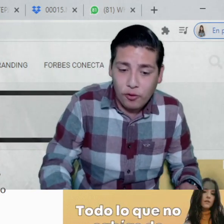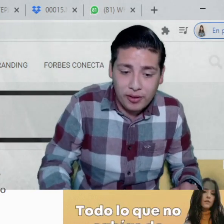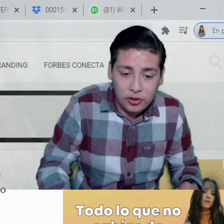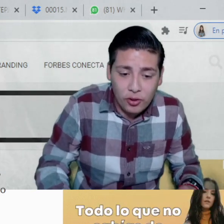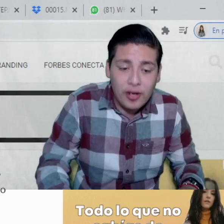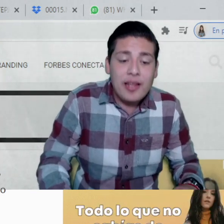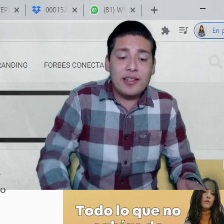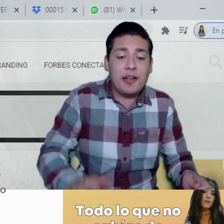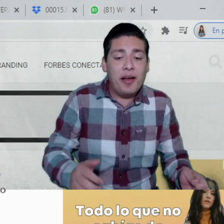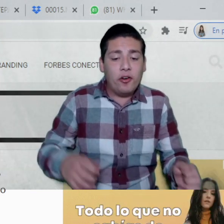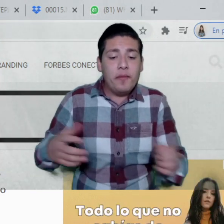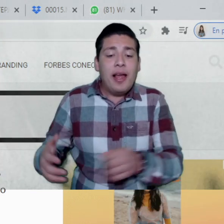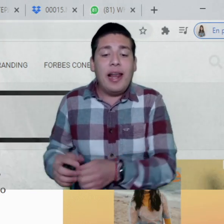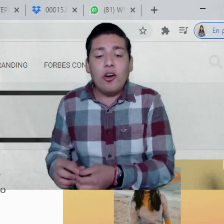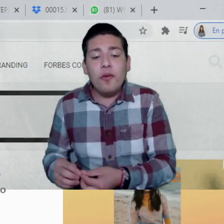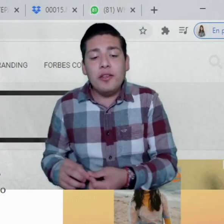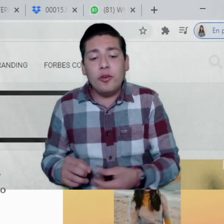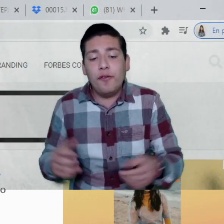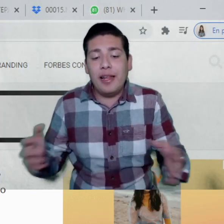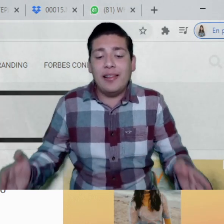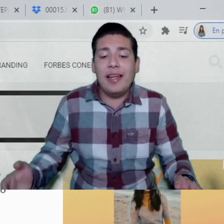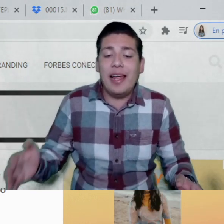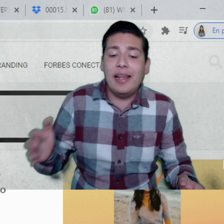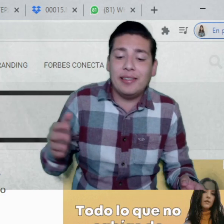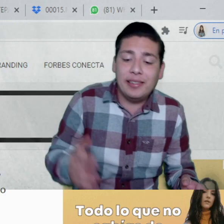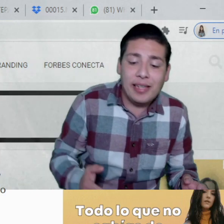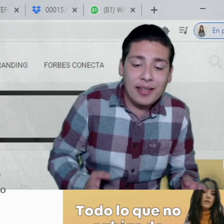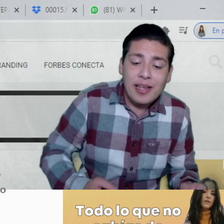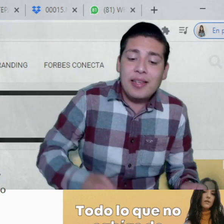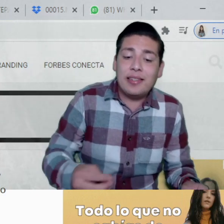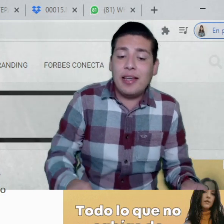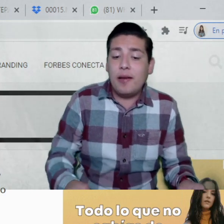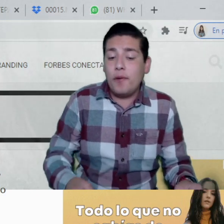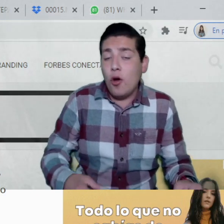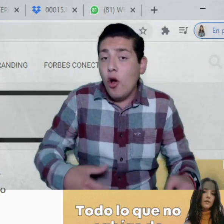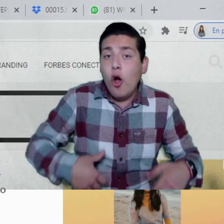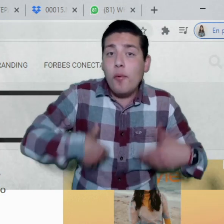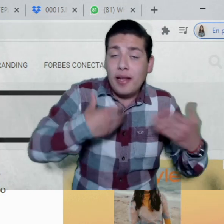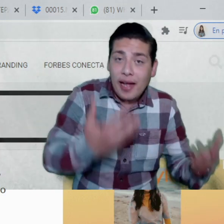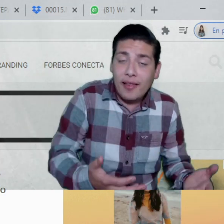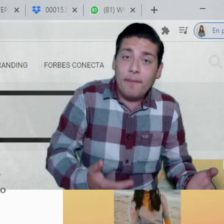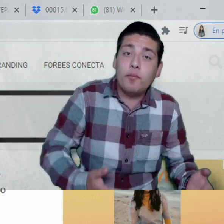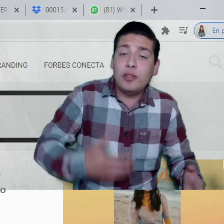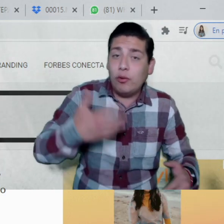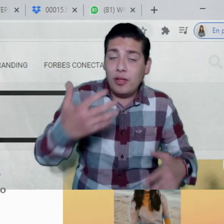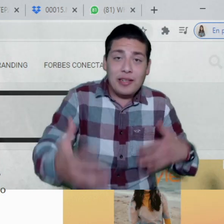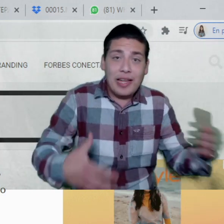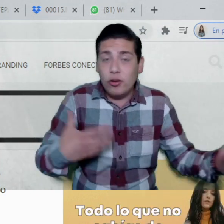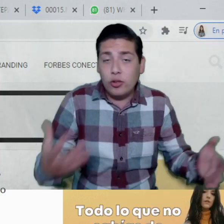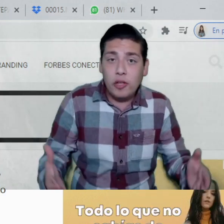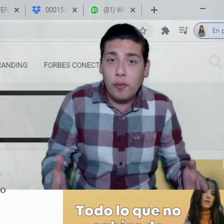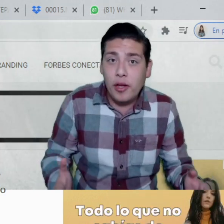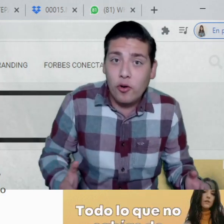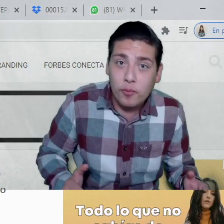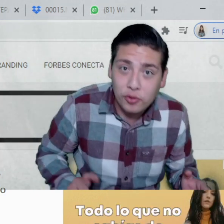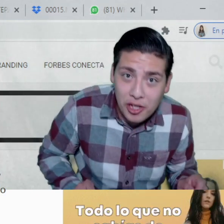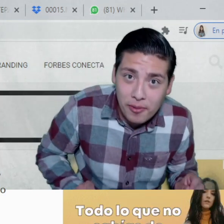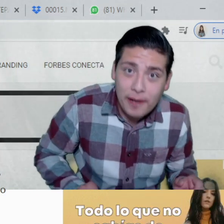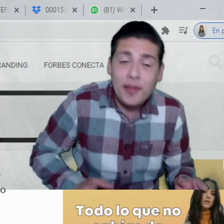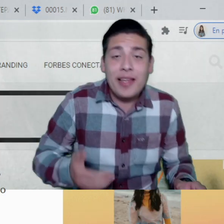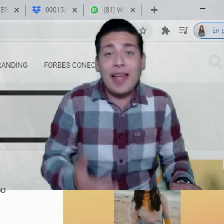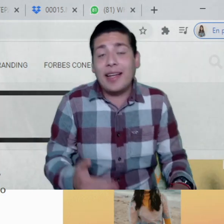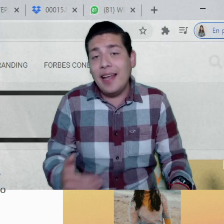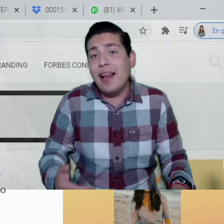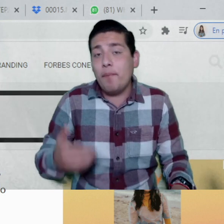Cuarta Transformación. Sin embargo, la Comisión Federal de Electricidad se vio obligada pues a utilizar otro tipo de